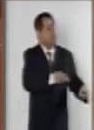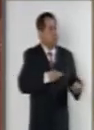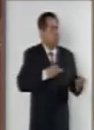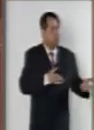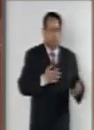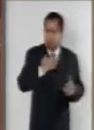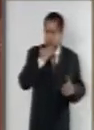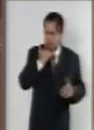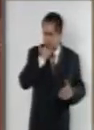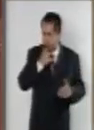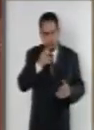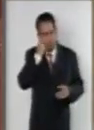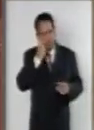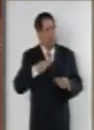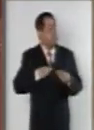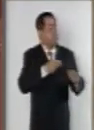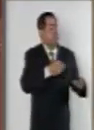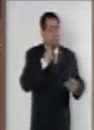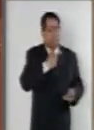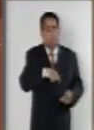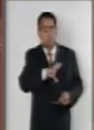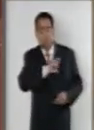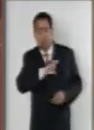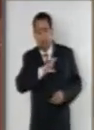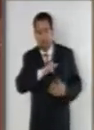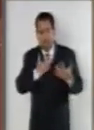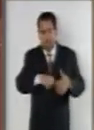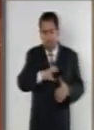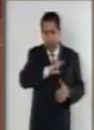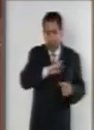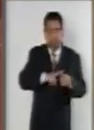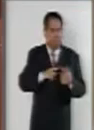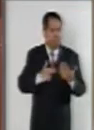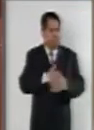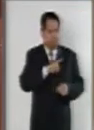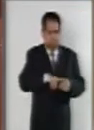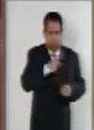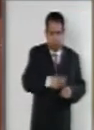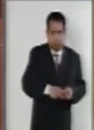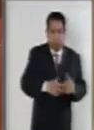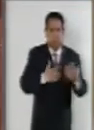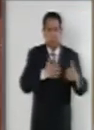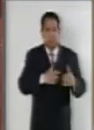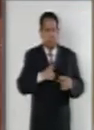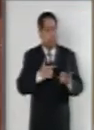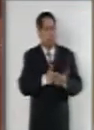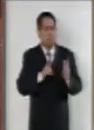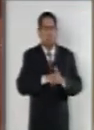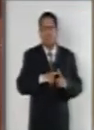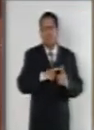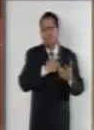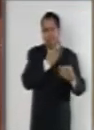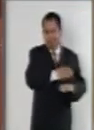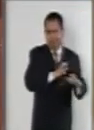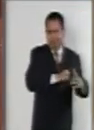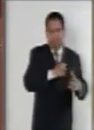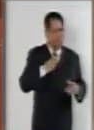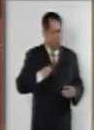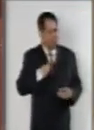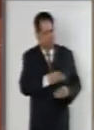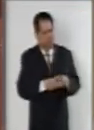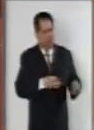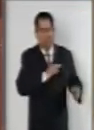aceptable al capital privado, tanto nacional, siempre y cuando se trate de los grupos financieros,